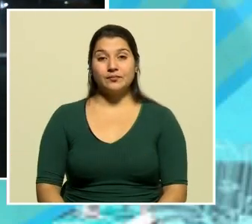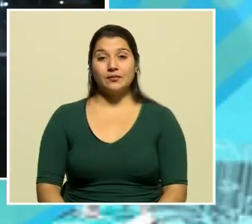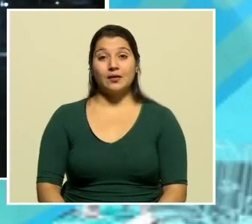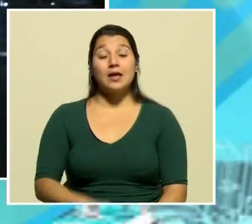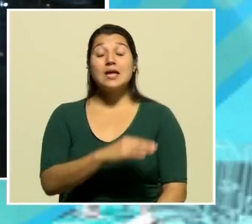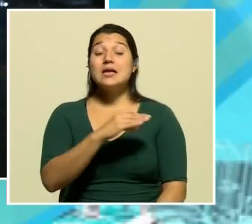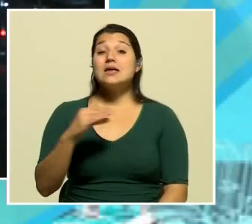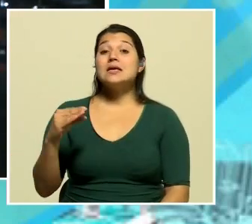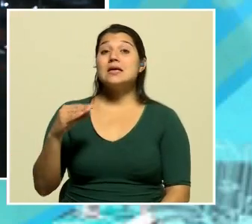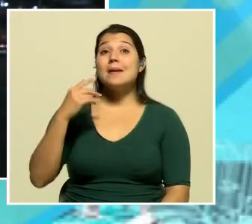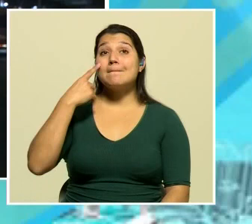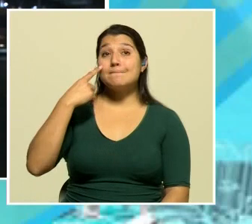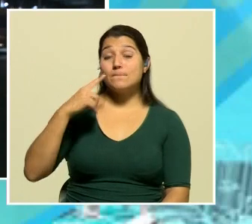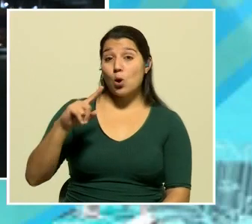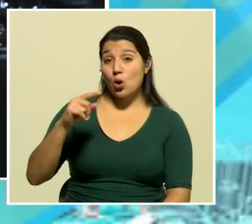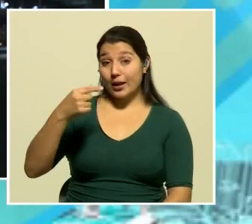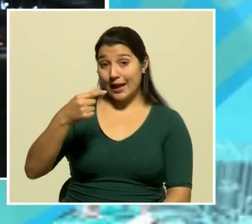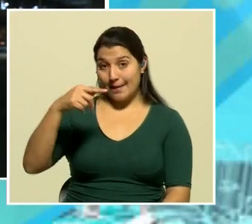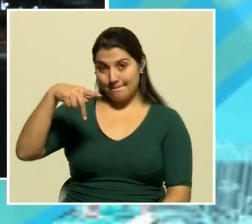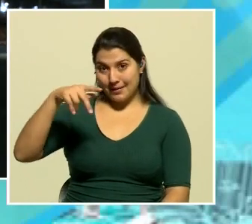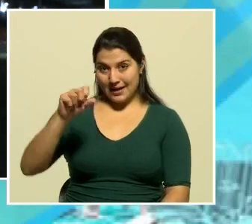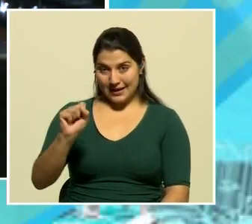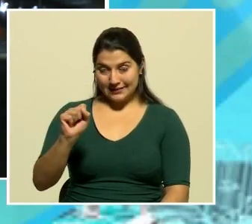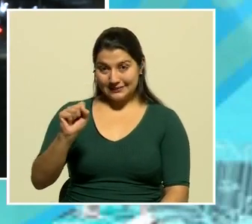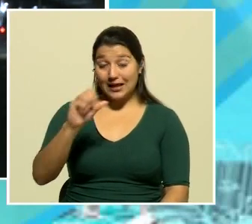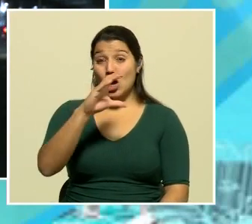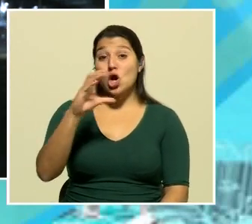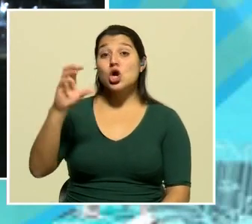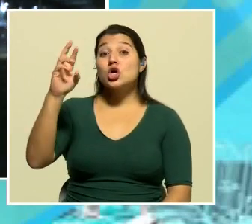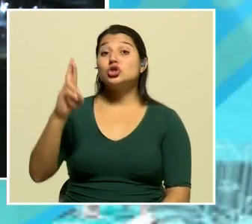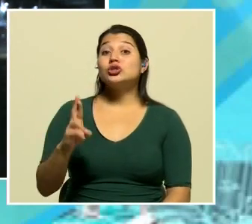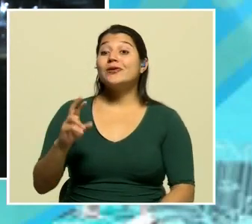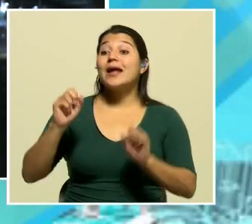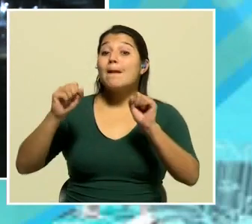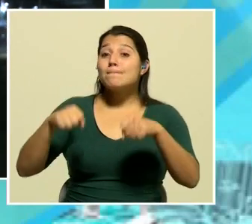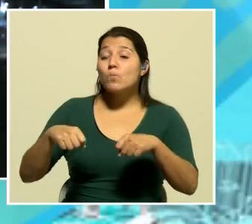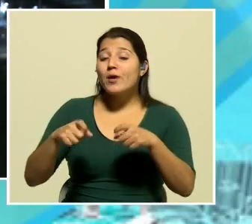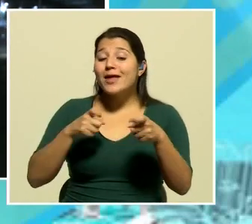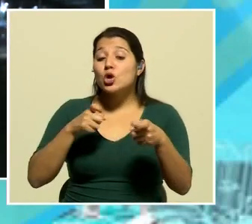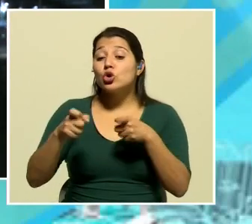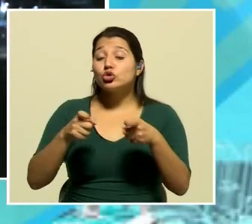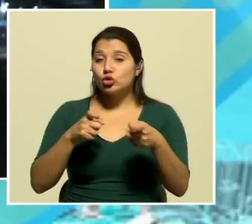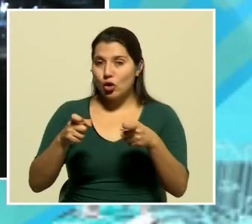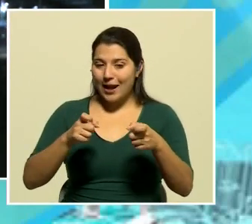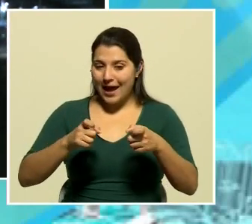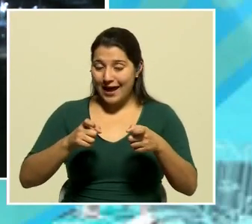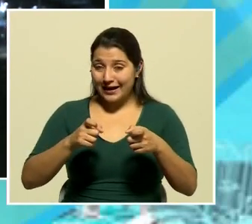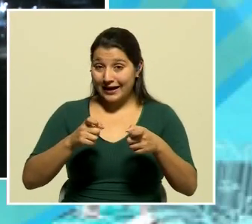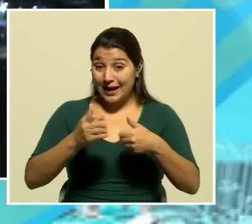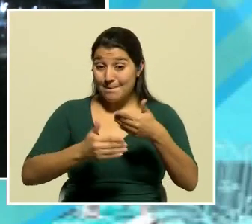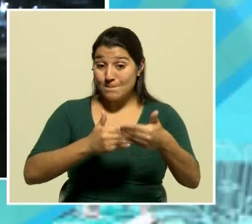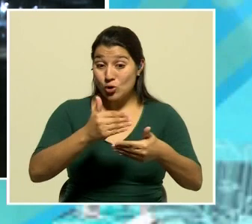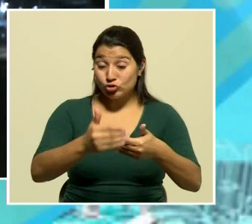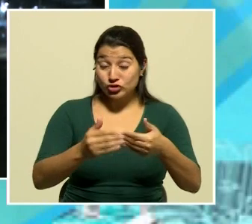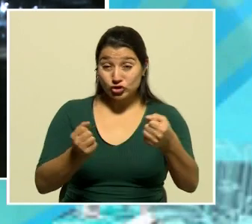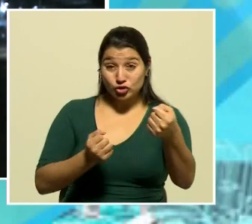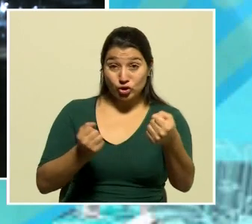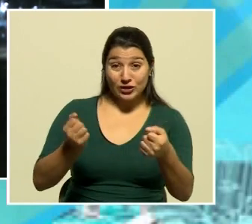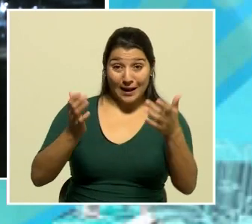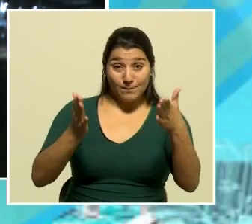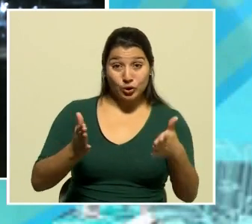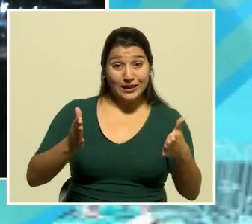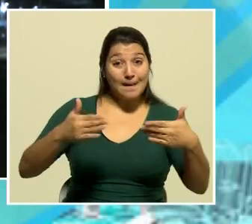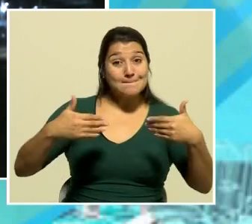por medio de GPS, Costa Rica dará seguimiento a los transportistas panameños que ingresen